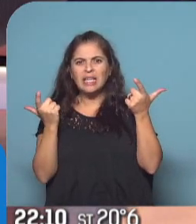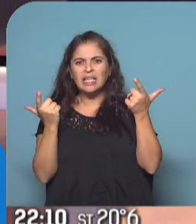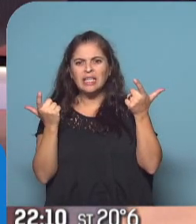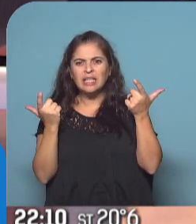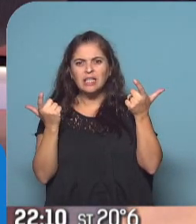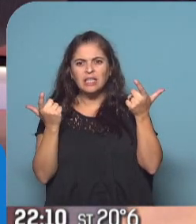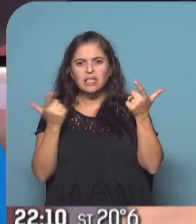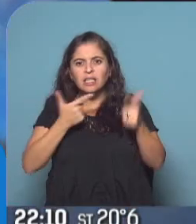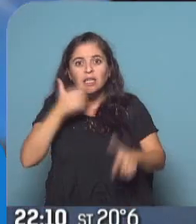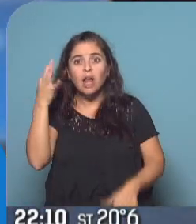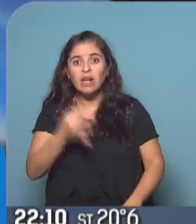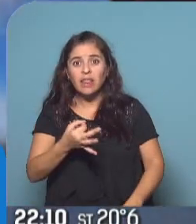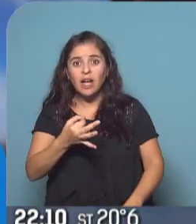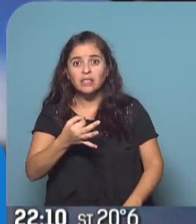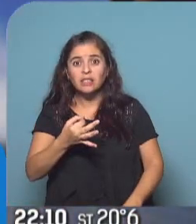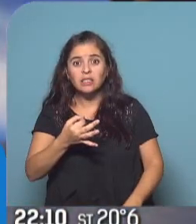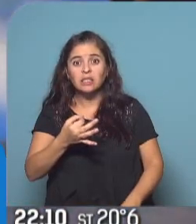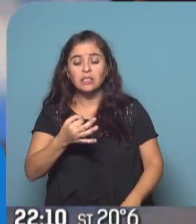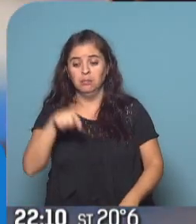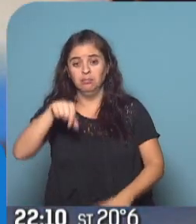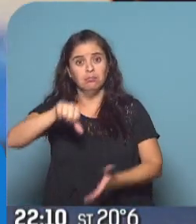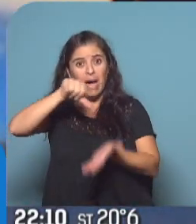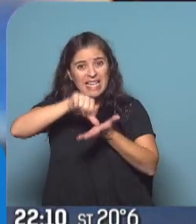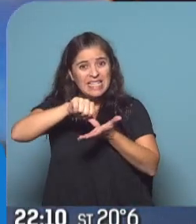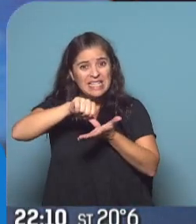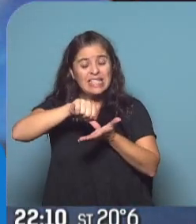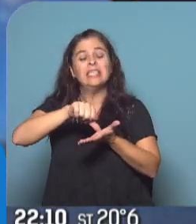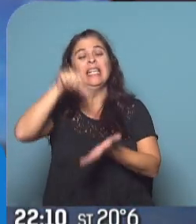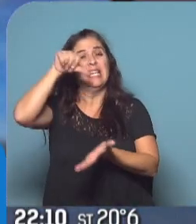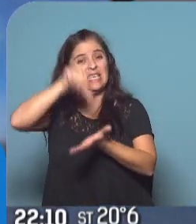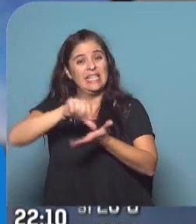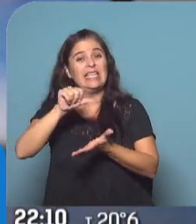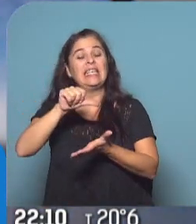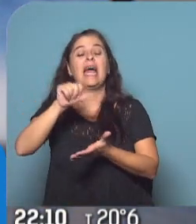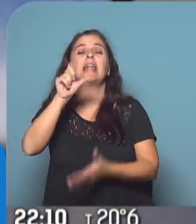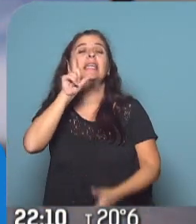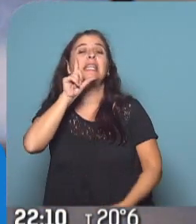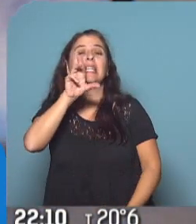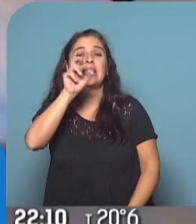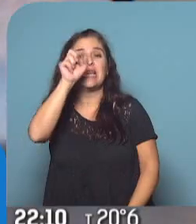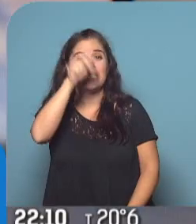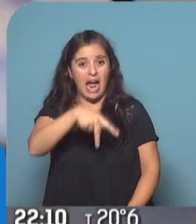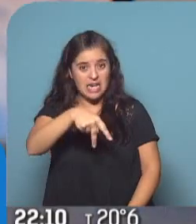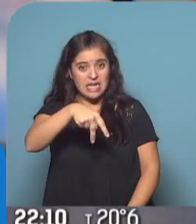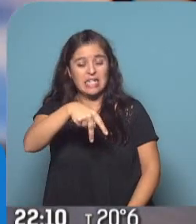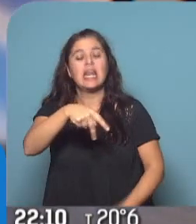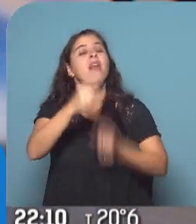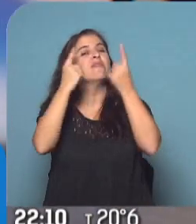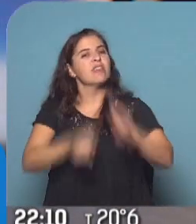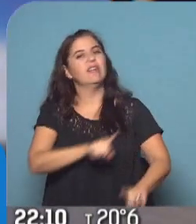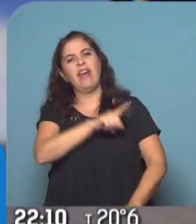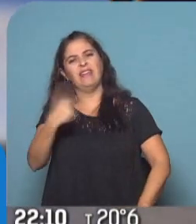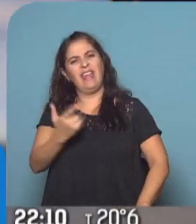Irán. La verdad que Irán no es Irak. Irán ha hecho, digamos, política durante la guerra Irán-Irak de resistir al